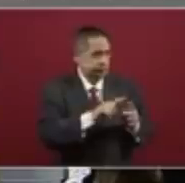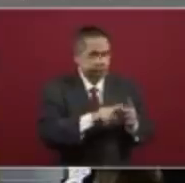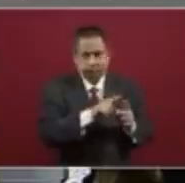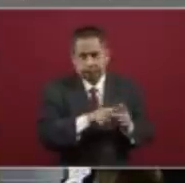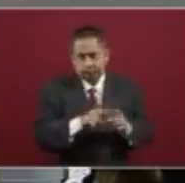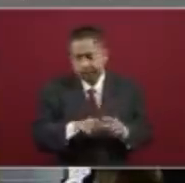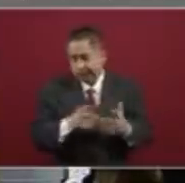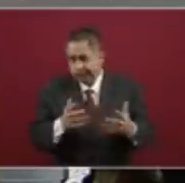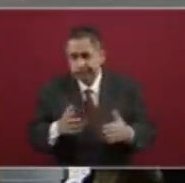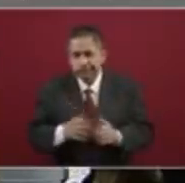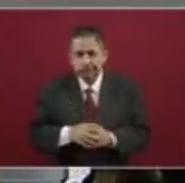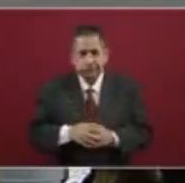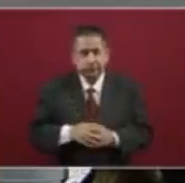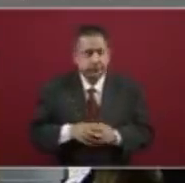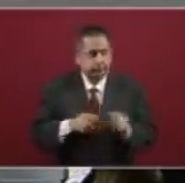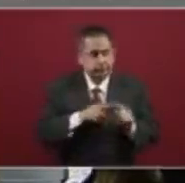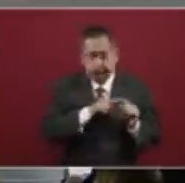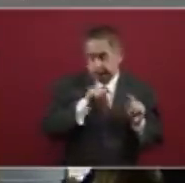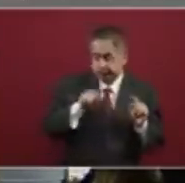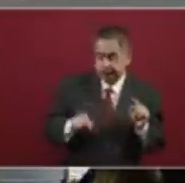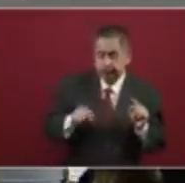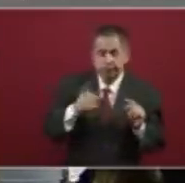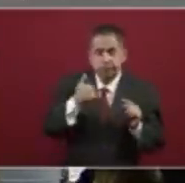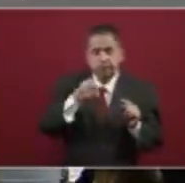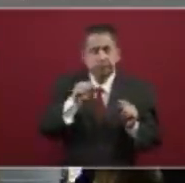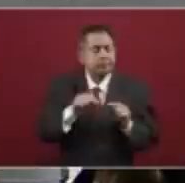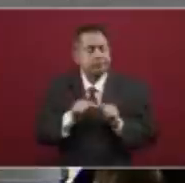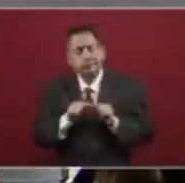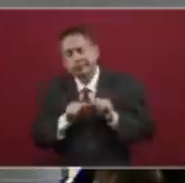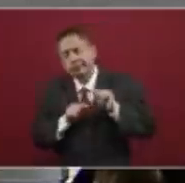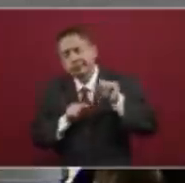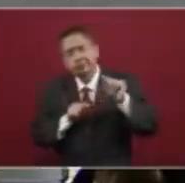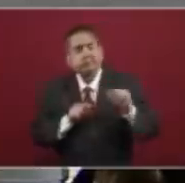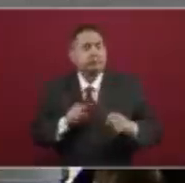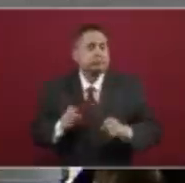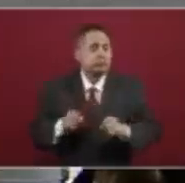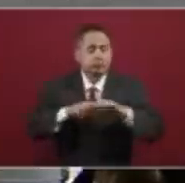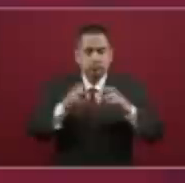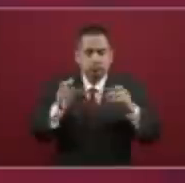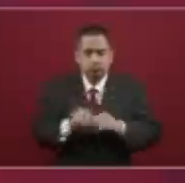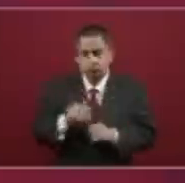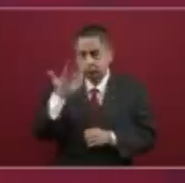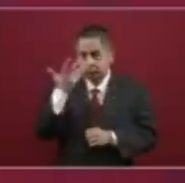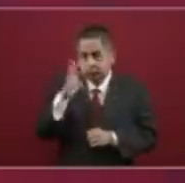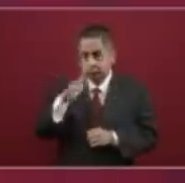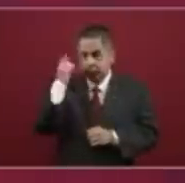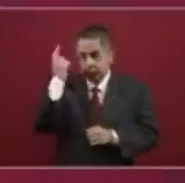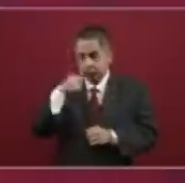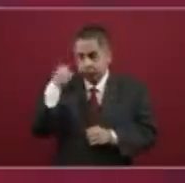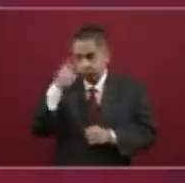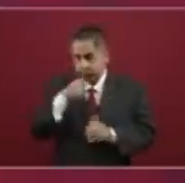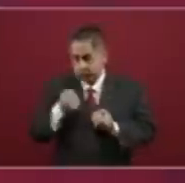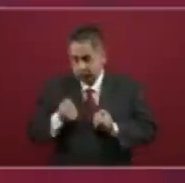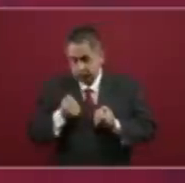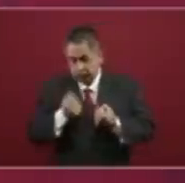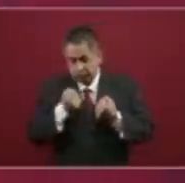a La Yesca son 10 horas